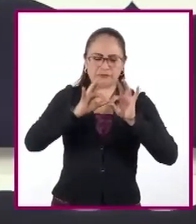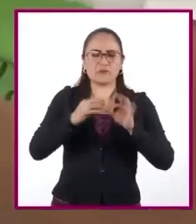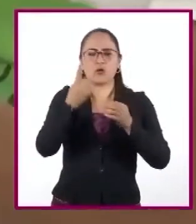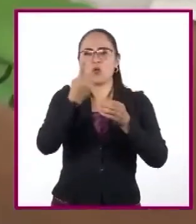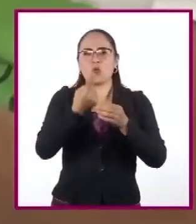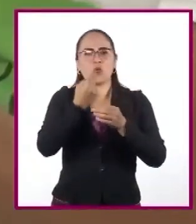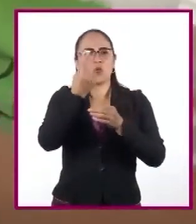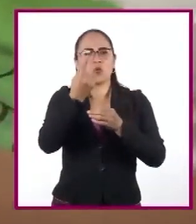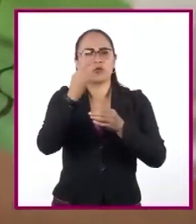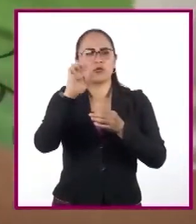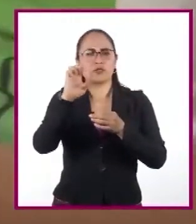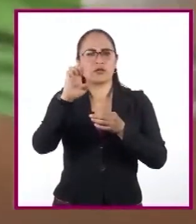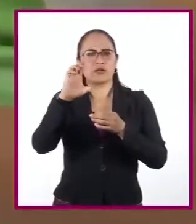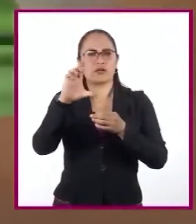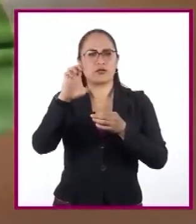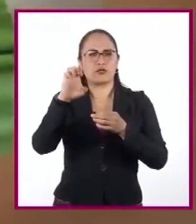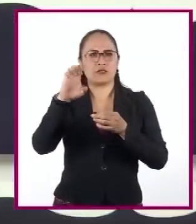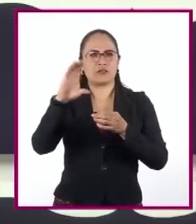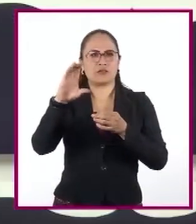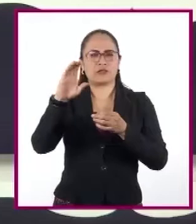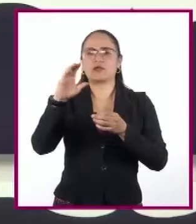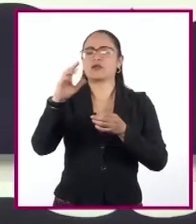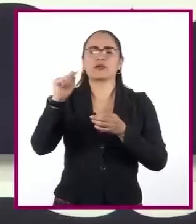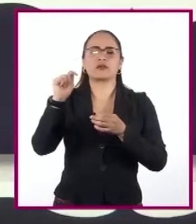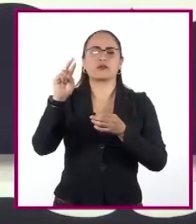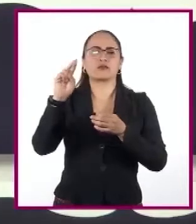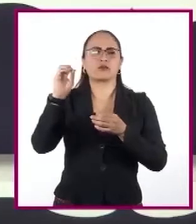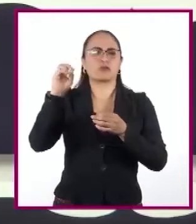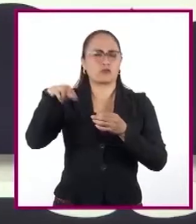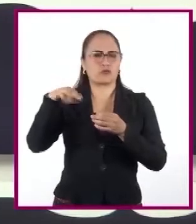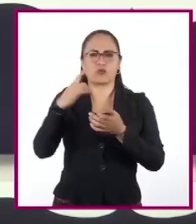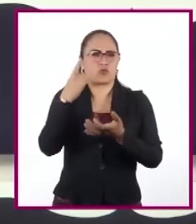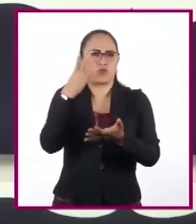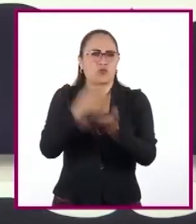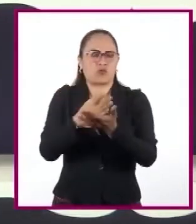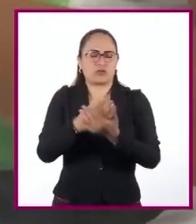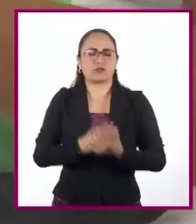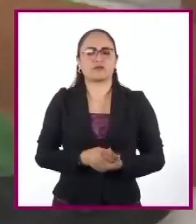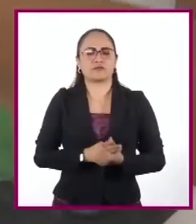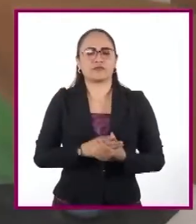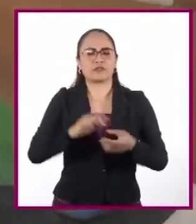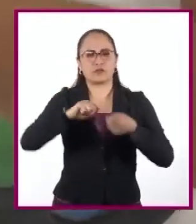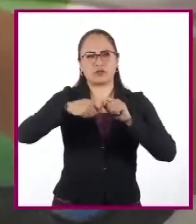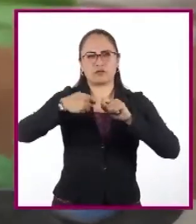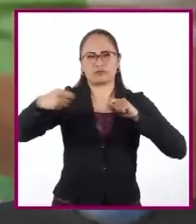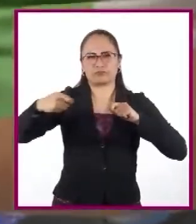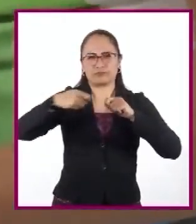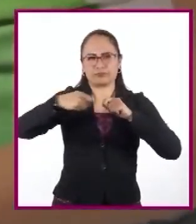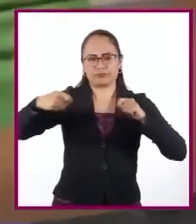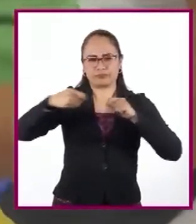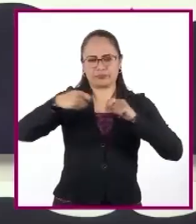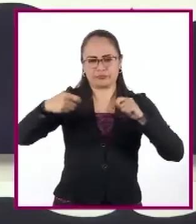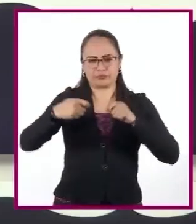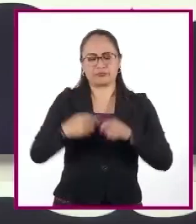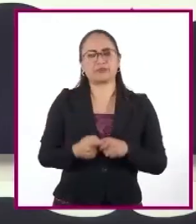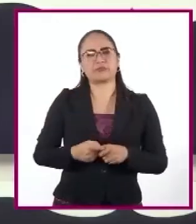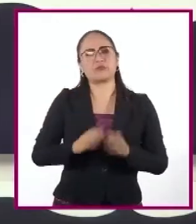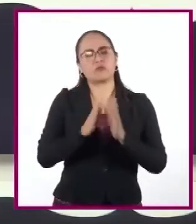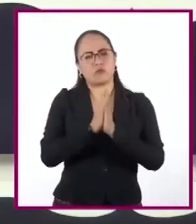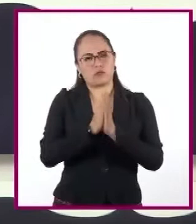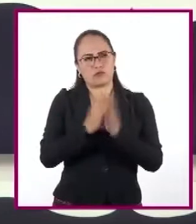de valencia que tiene. Ahora, si gusta usted con el elástico, maestra, Sí, claro.